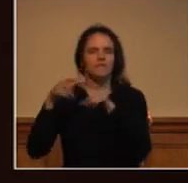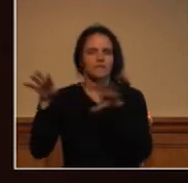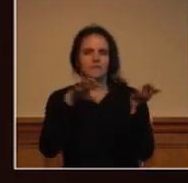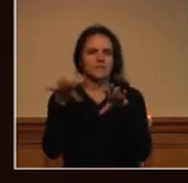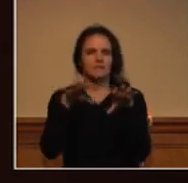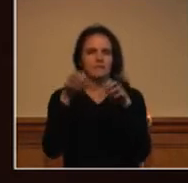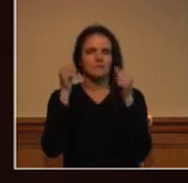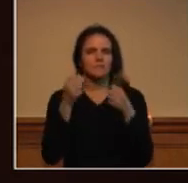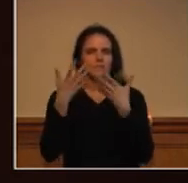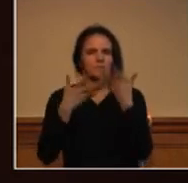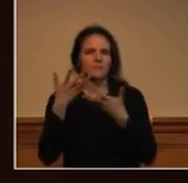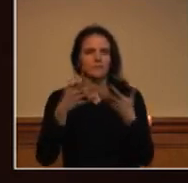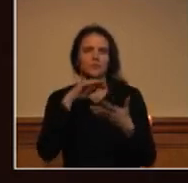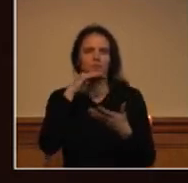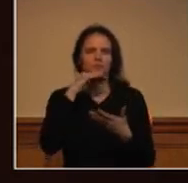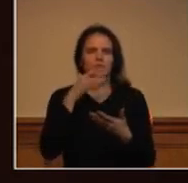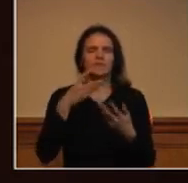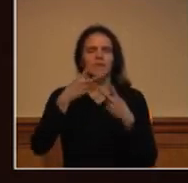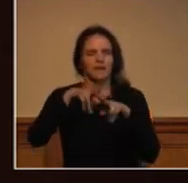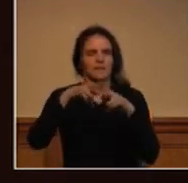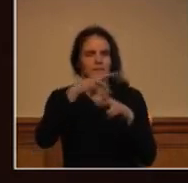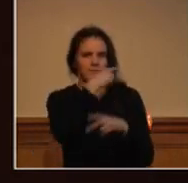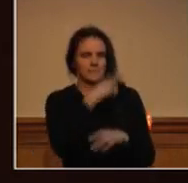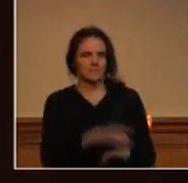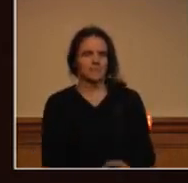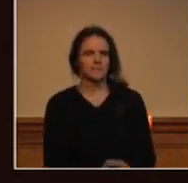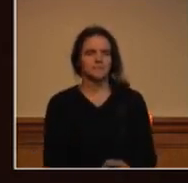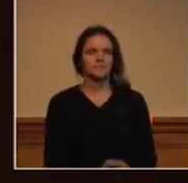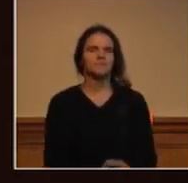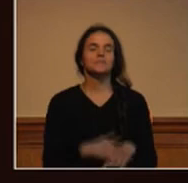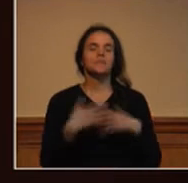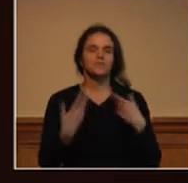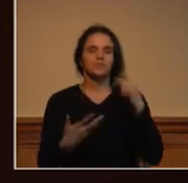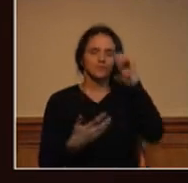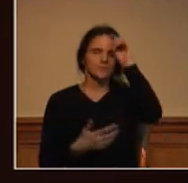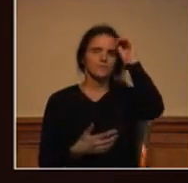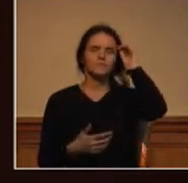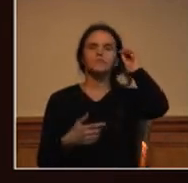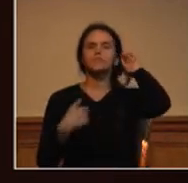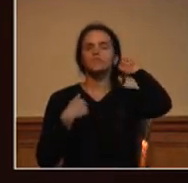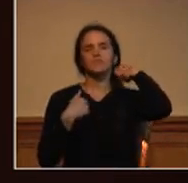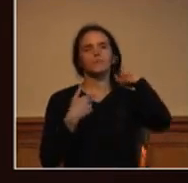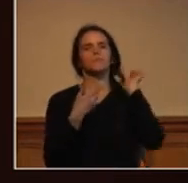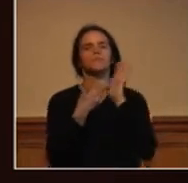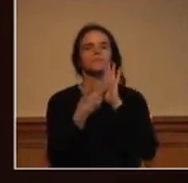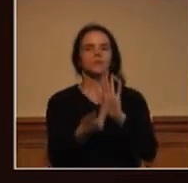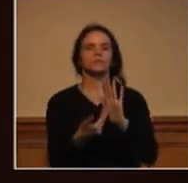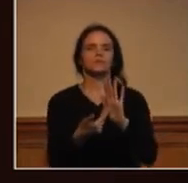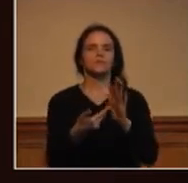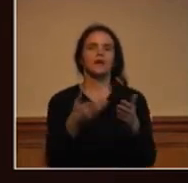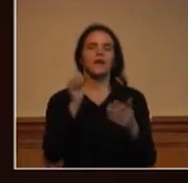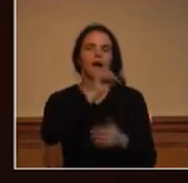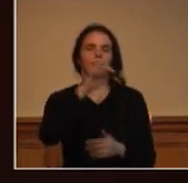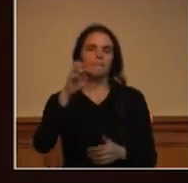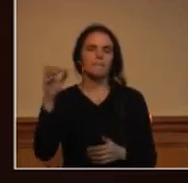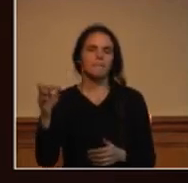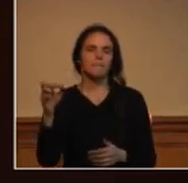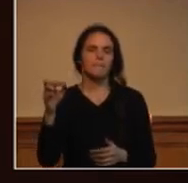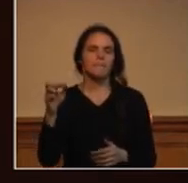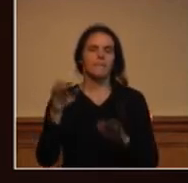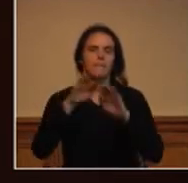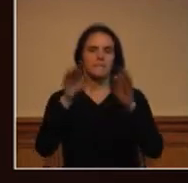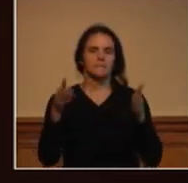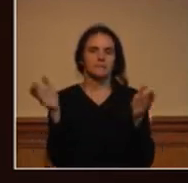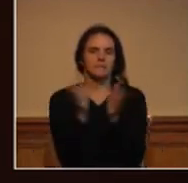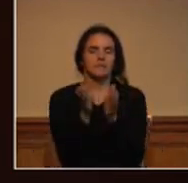posibles, las potencialidades que tiene la aplicación. Entonces, les voy a presentar la aplicación, después vamos a